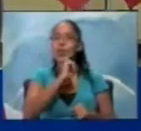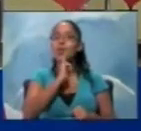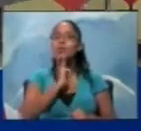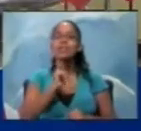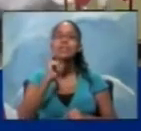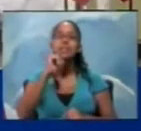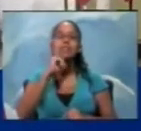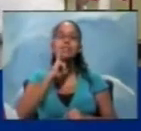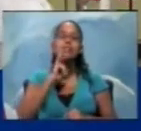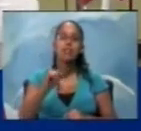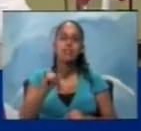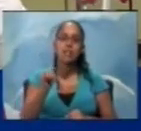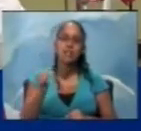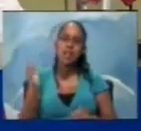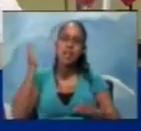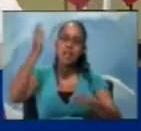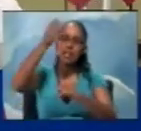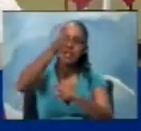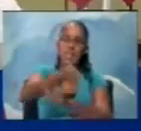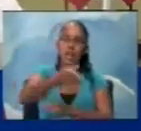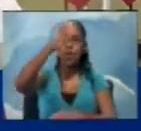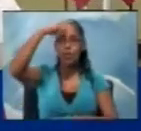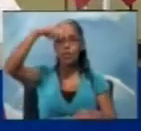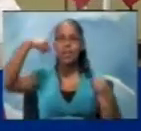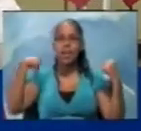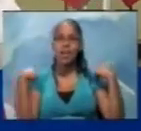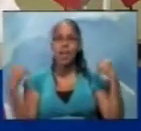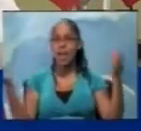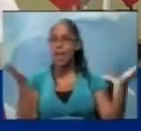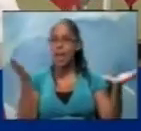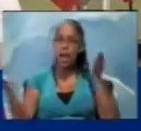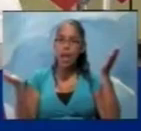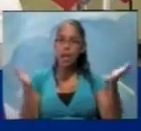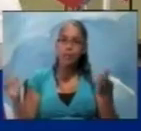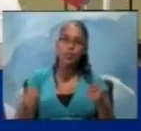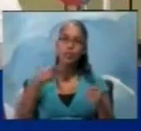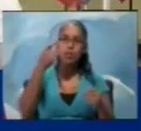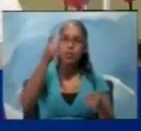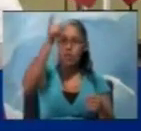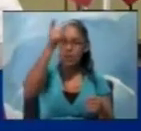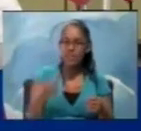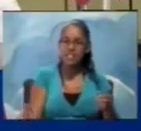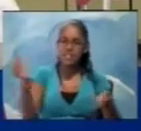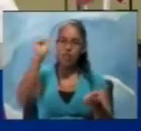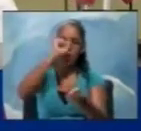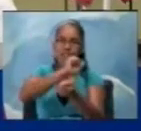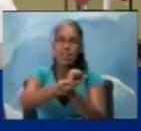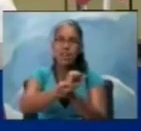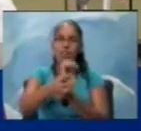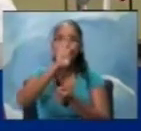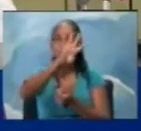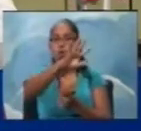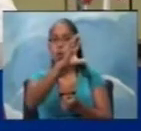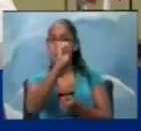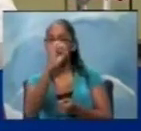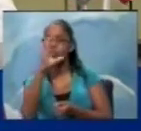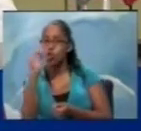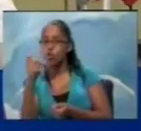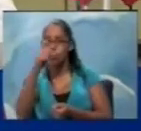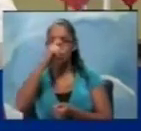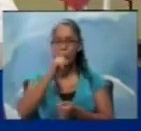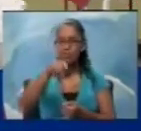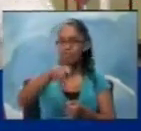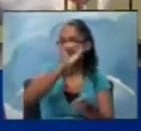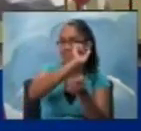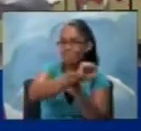Israel salió de Egipto después de haber sido esclavos durante 400